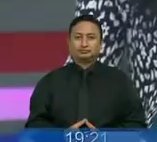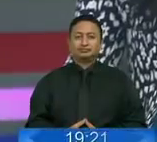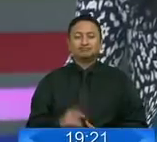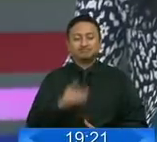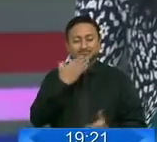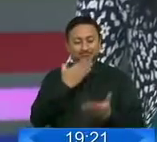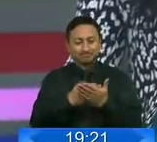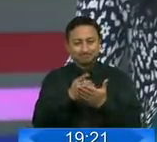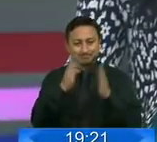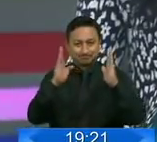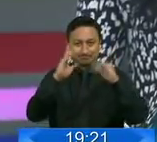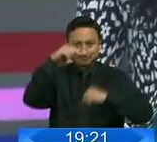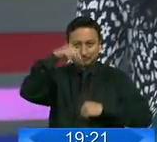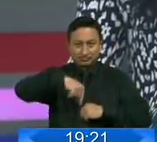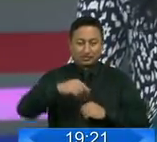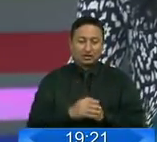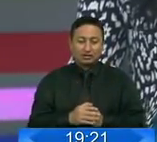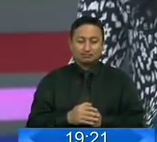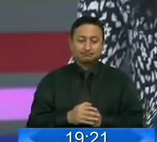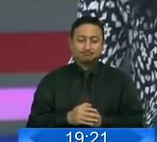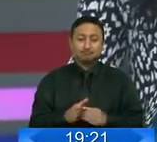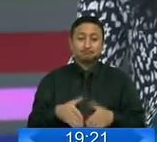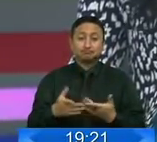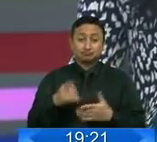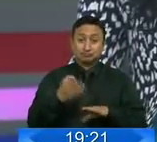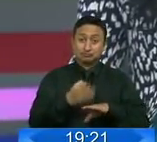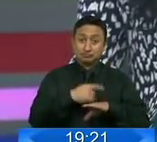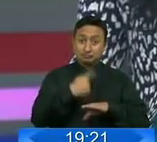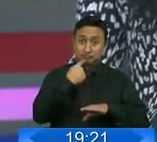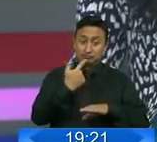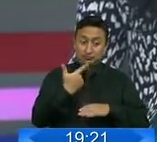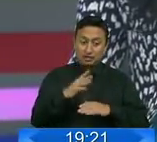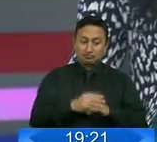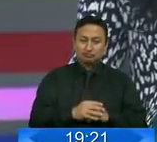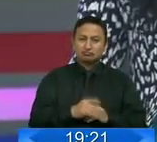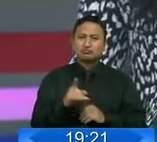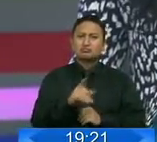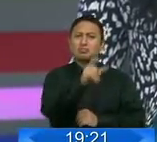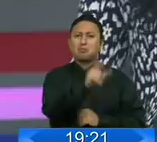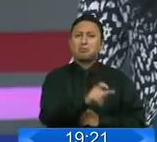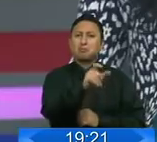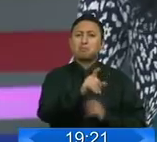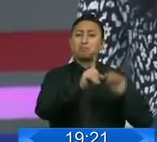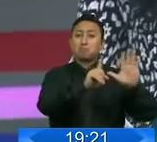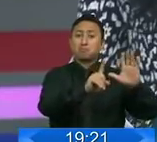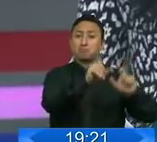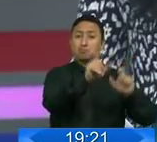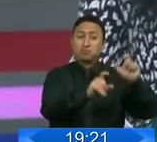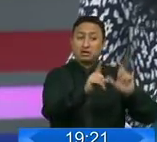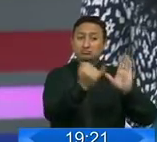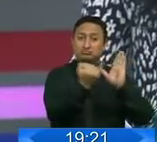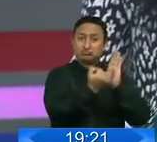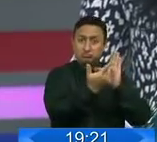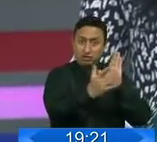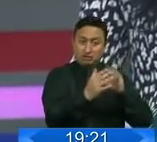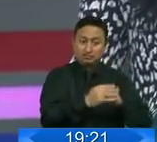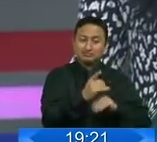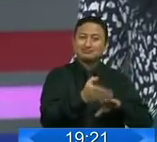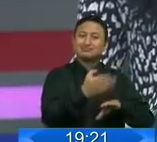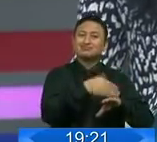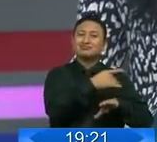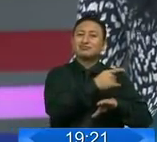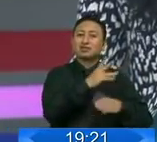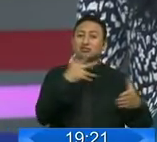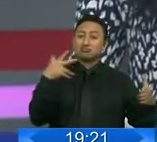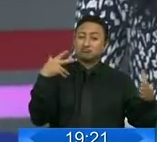Gracias por seguir en nuestra sintonía y como lo anunciamos, ya fueron identificadas las 6 víctimas mortales del accidente de tránsito ocurrido en